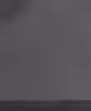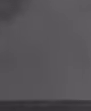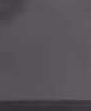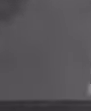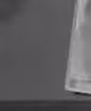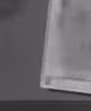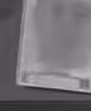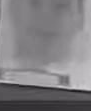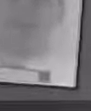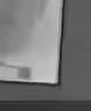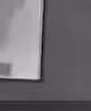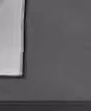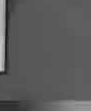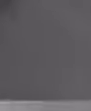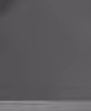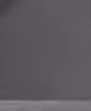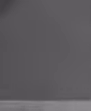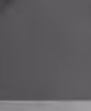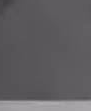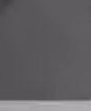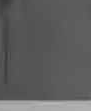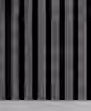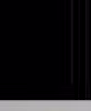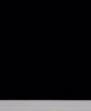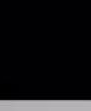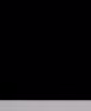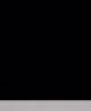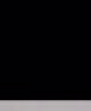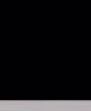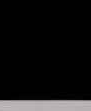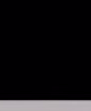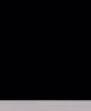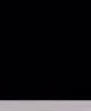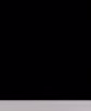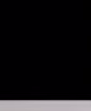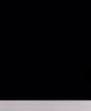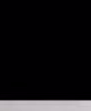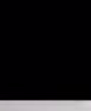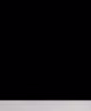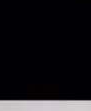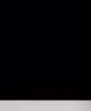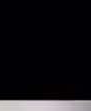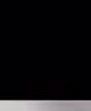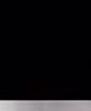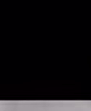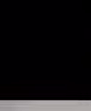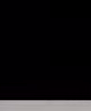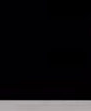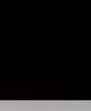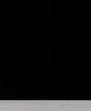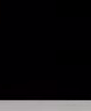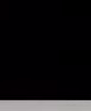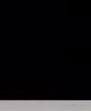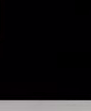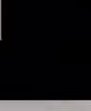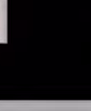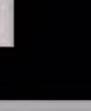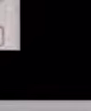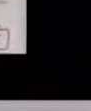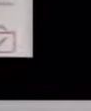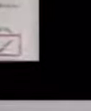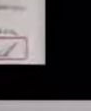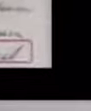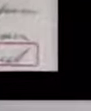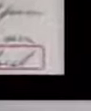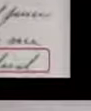Fidel asumió su propia defensa. Sus denuncias resultaban inadmisibles para el régimen, por lo que fue sustraído del